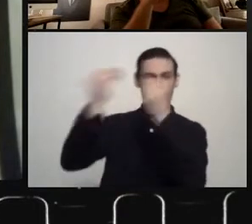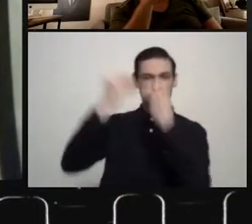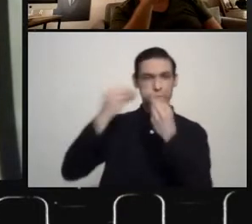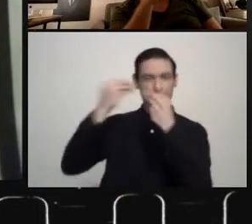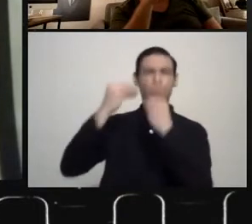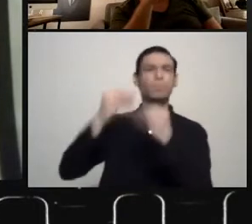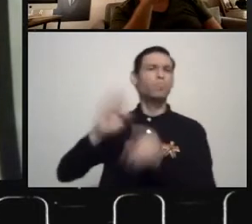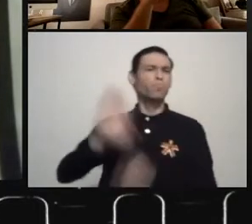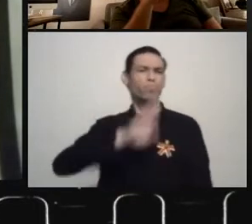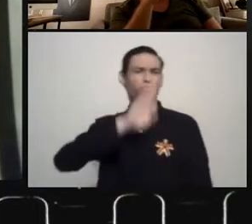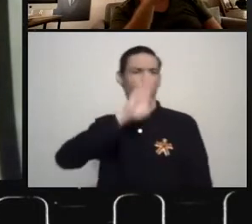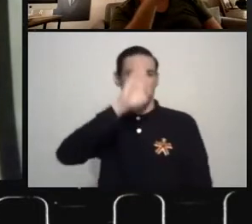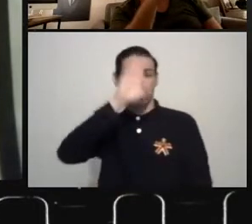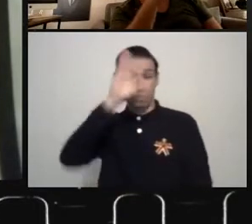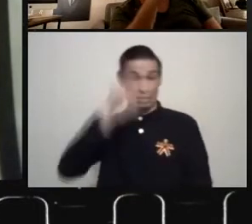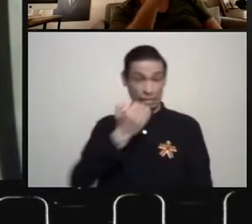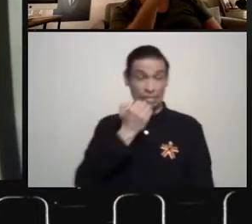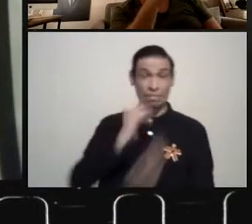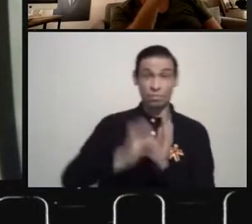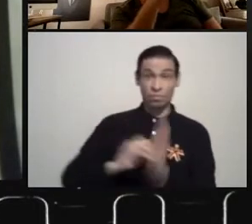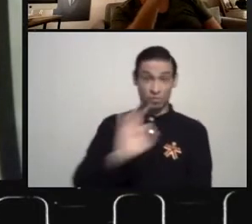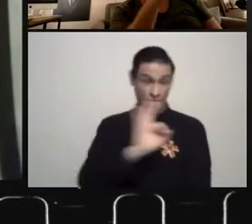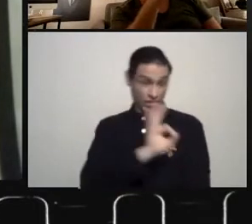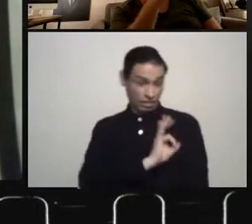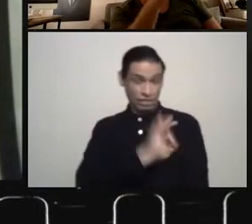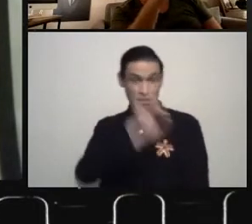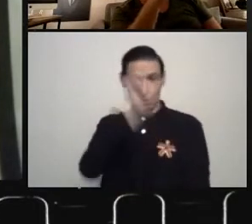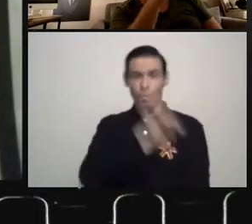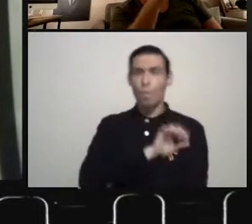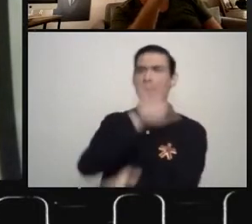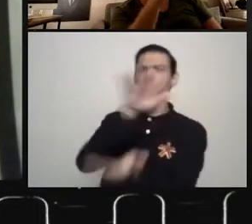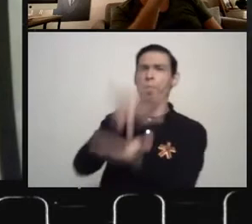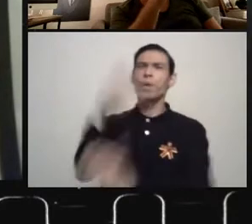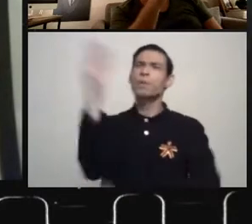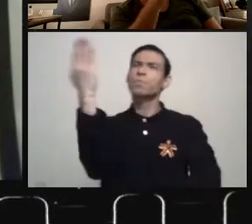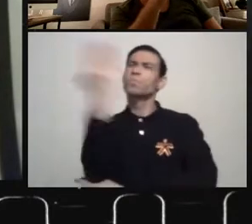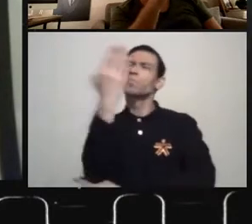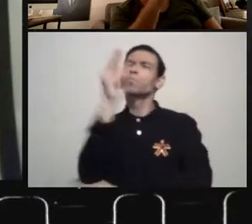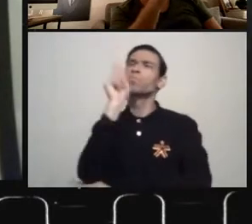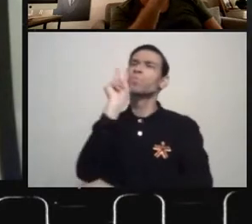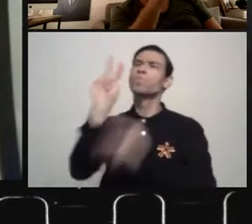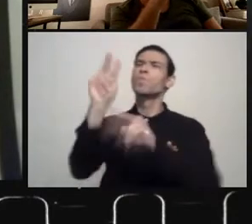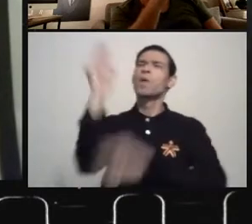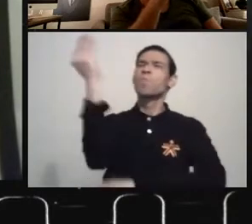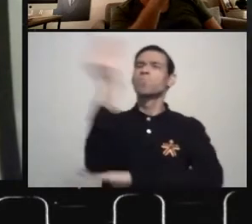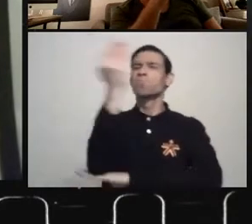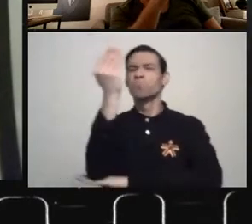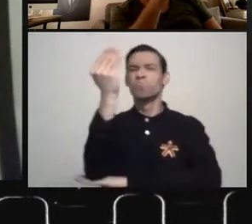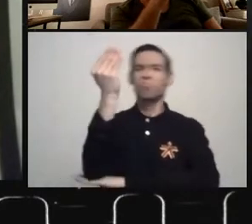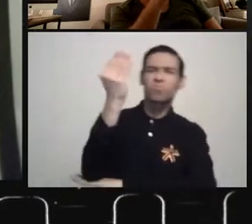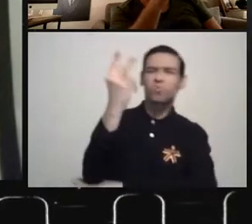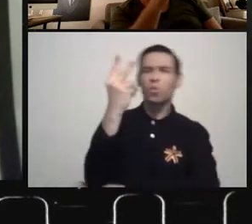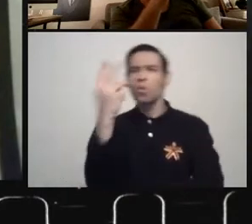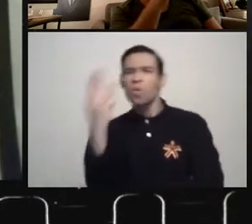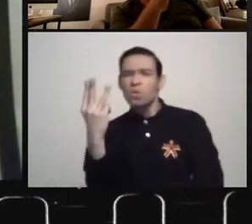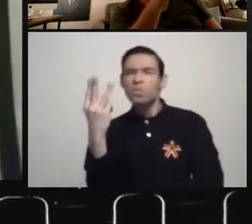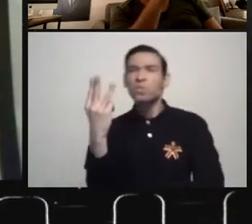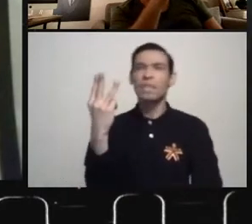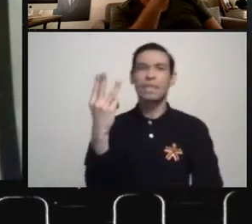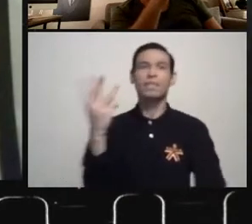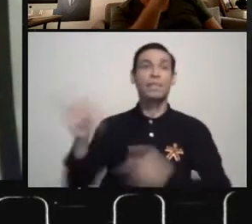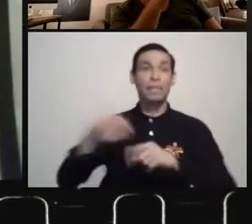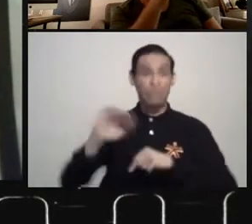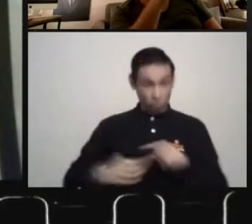casa ir a cine el fin de semana. Y veíamos dos, tres películas en cine. Y entre semana yo trataba de hacer mis